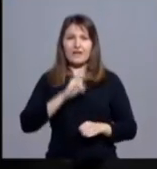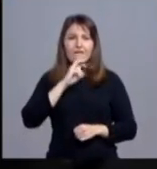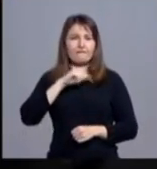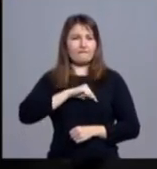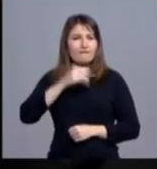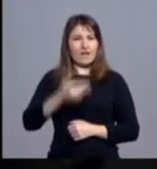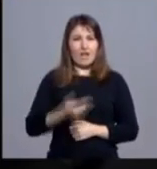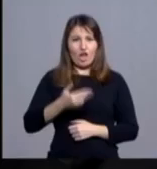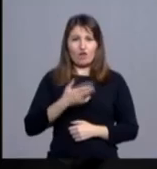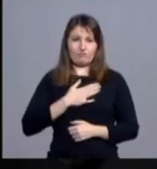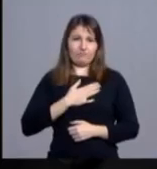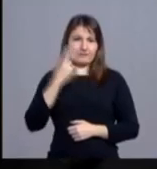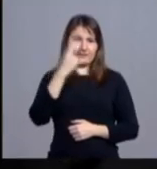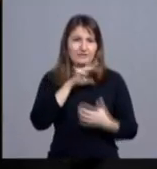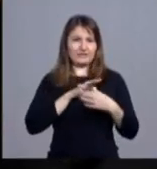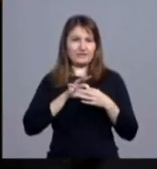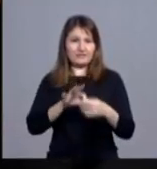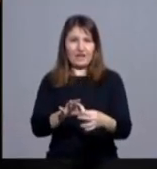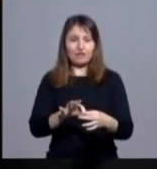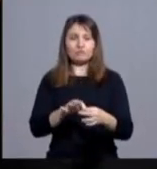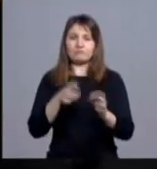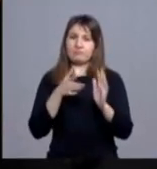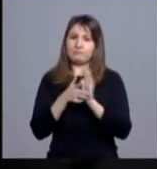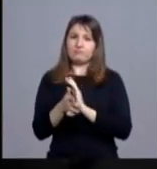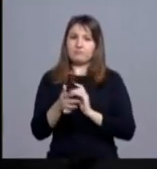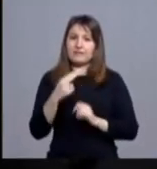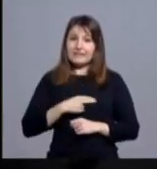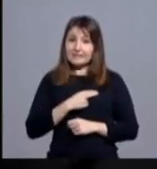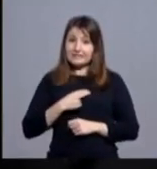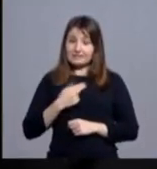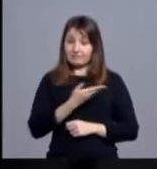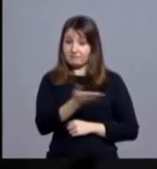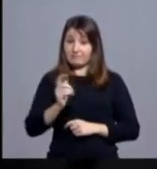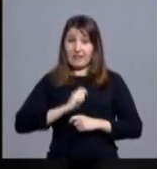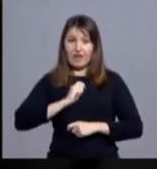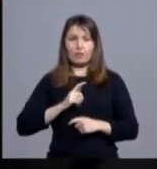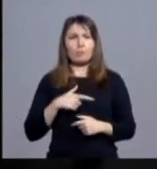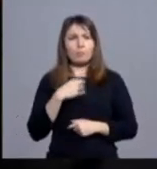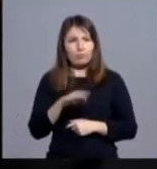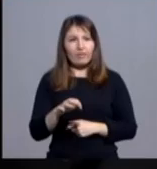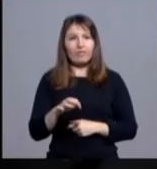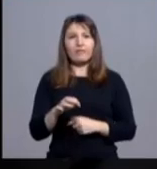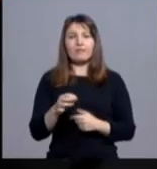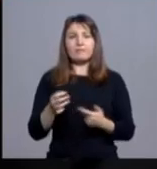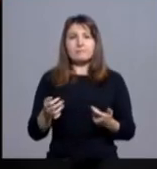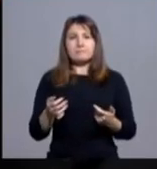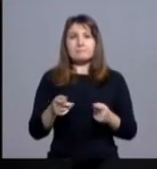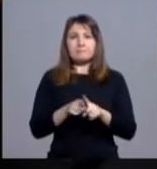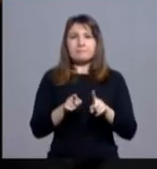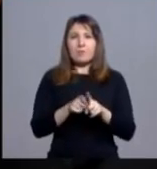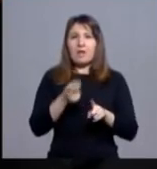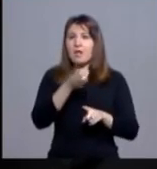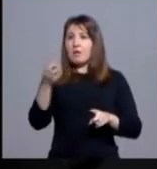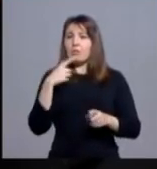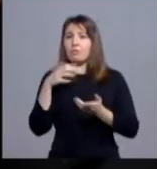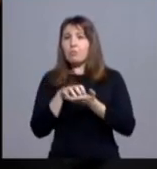que significan el cristianismo, algo pues que quizás haya quedado de alguna manera en entredicho